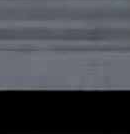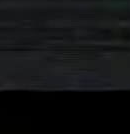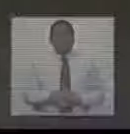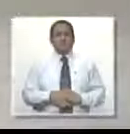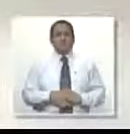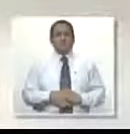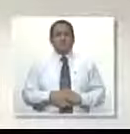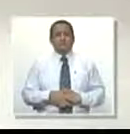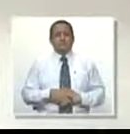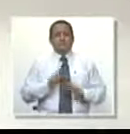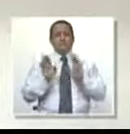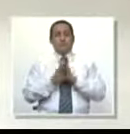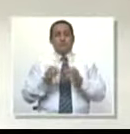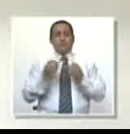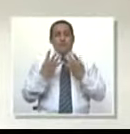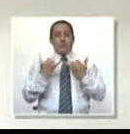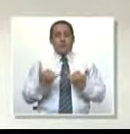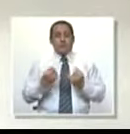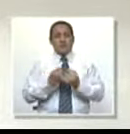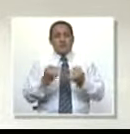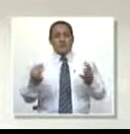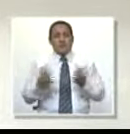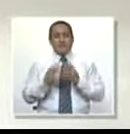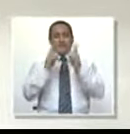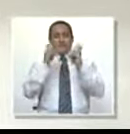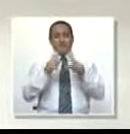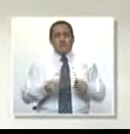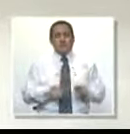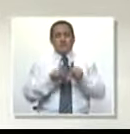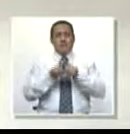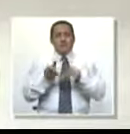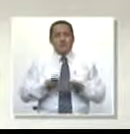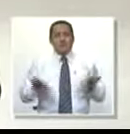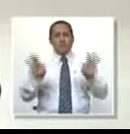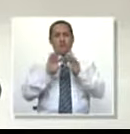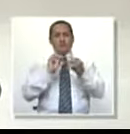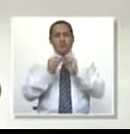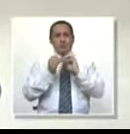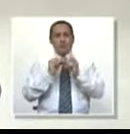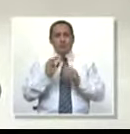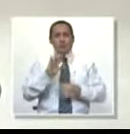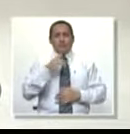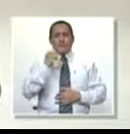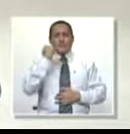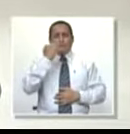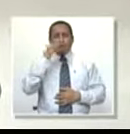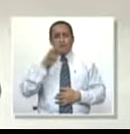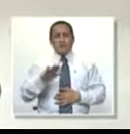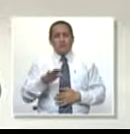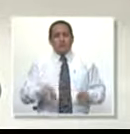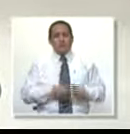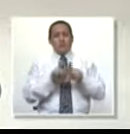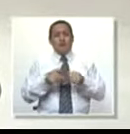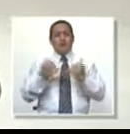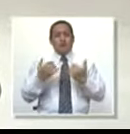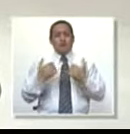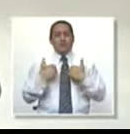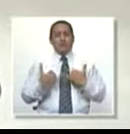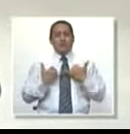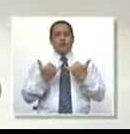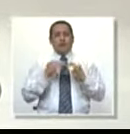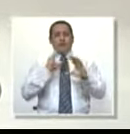futuro bueno dentro de todo los temas los puntos las aristas que abarcan los derechos del niño Hoy vamos a